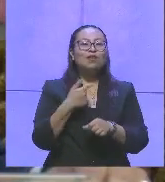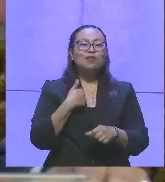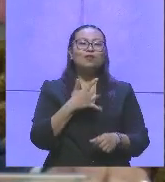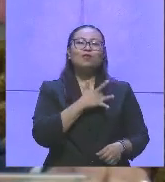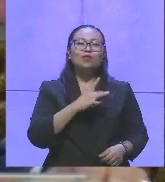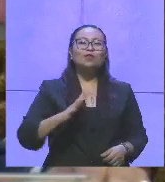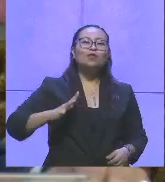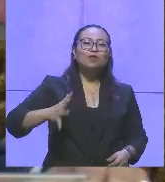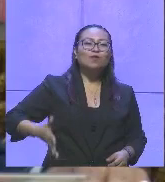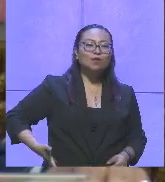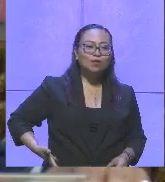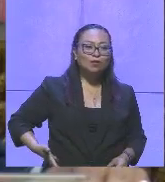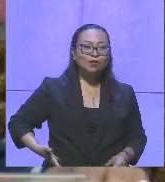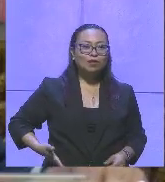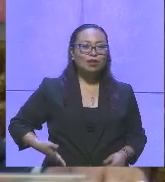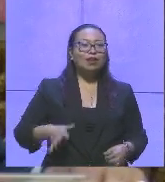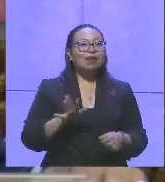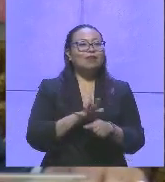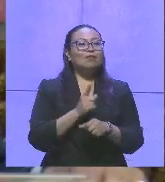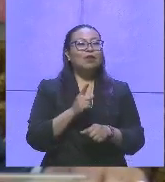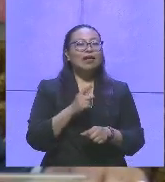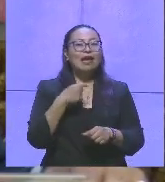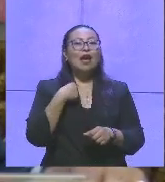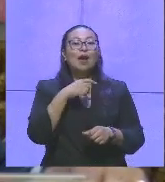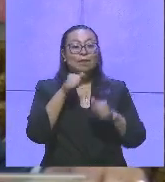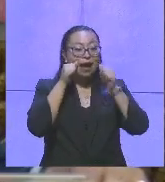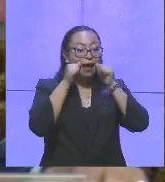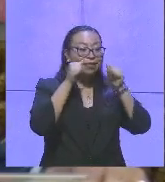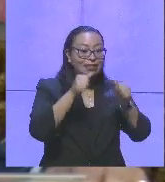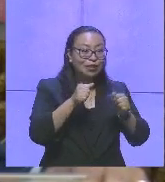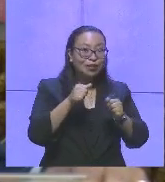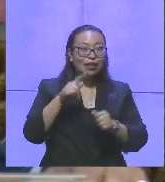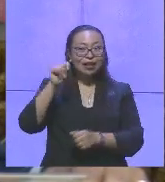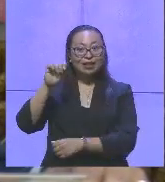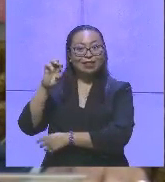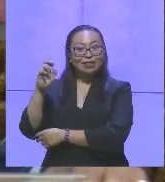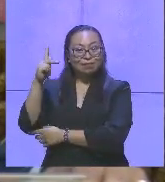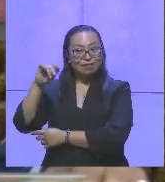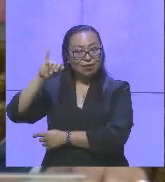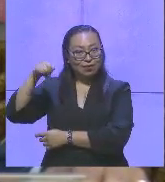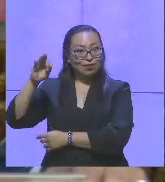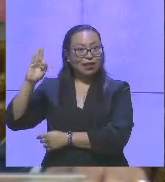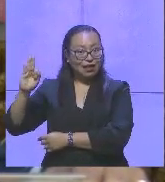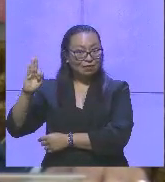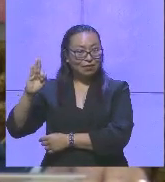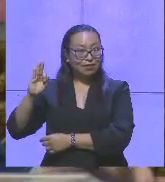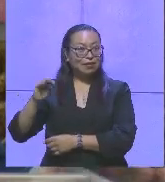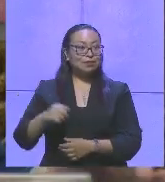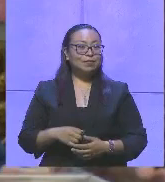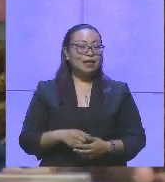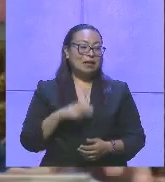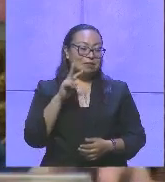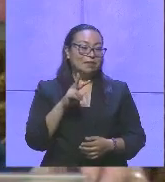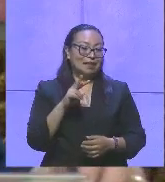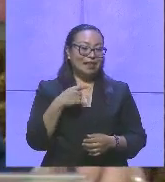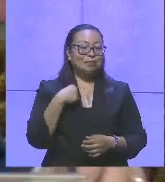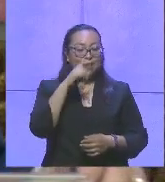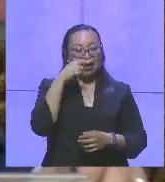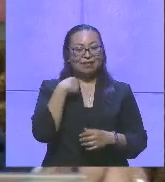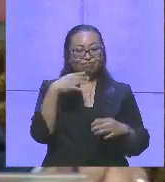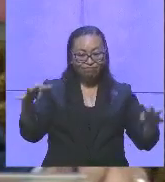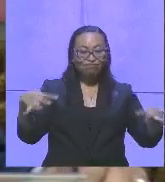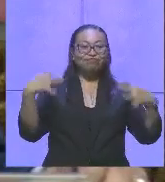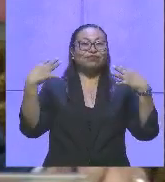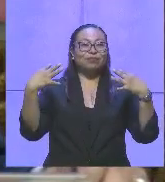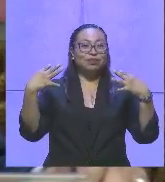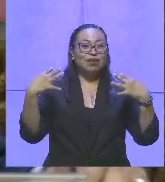de ella? Porque en el caso pone la atención en el Tribunal Electoral del Poder Judicial de la Federación, pero pone la atención tal